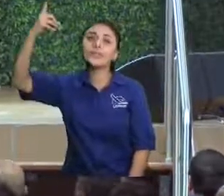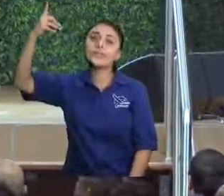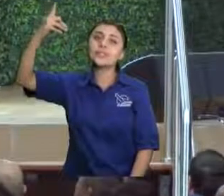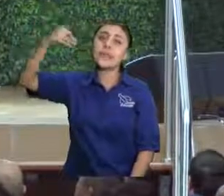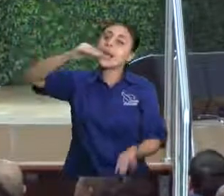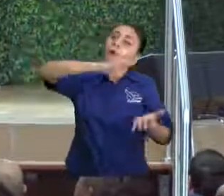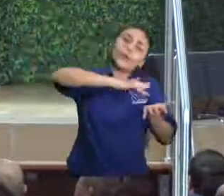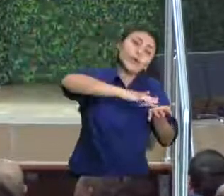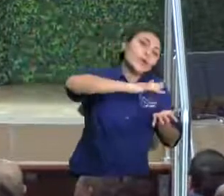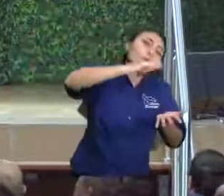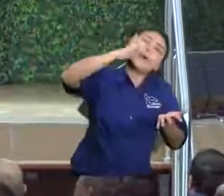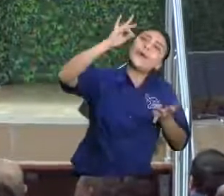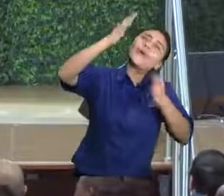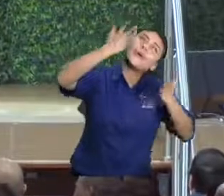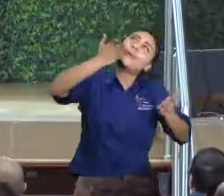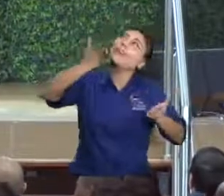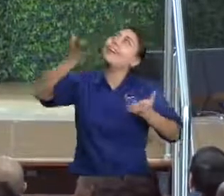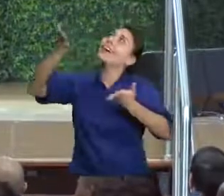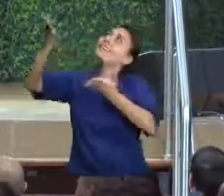Dios sea la